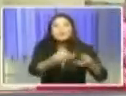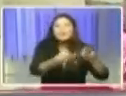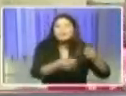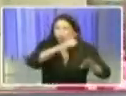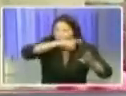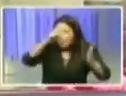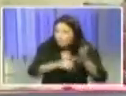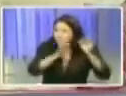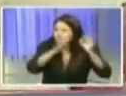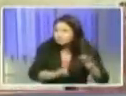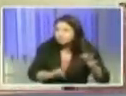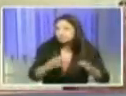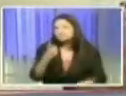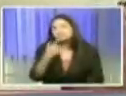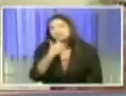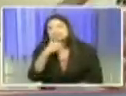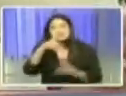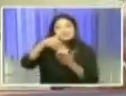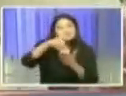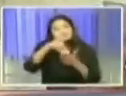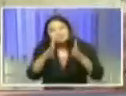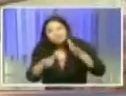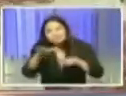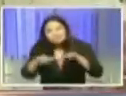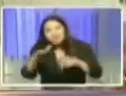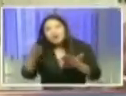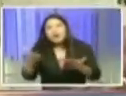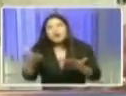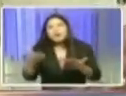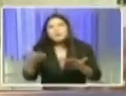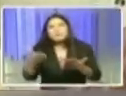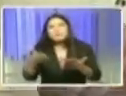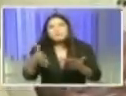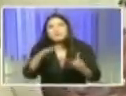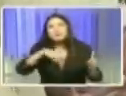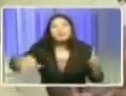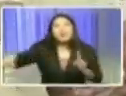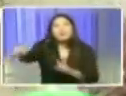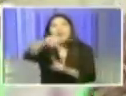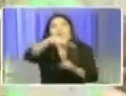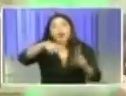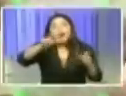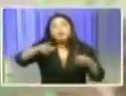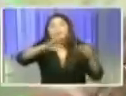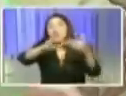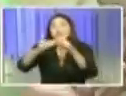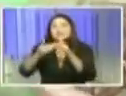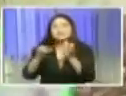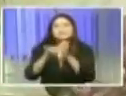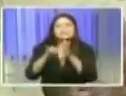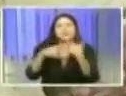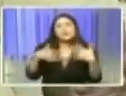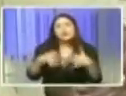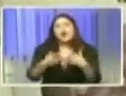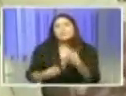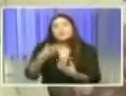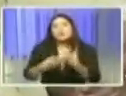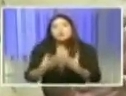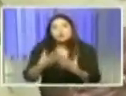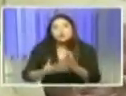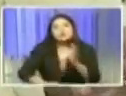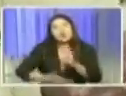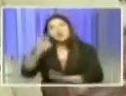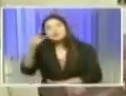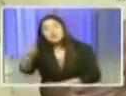total tenemos algunos desniveles entre los... alrededor de nuestro liceo que interfieren con nuestra producción y se las